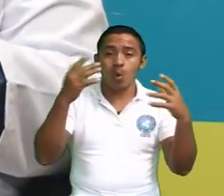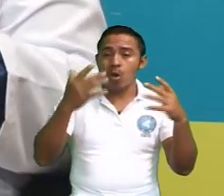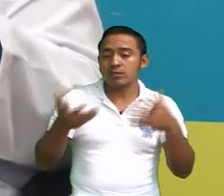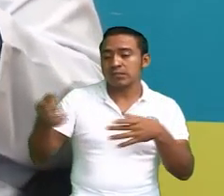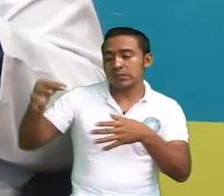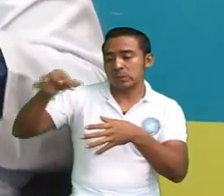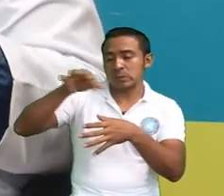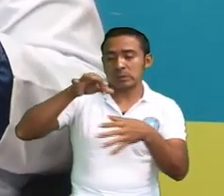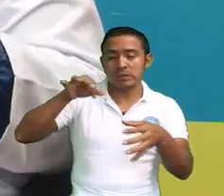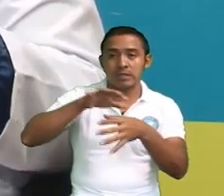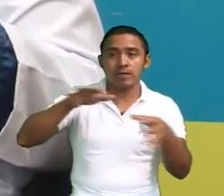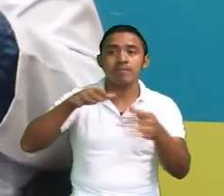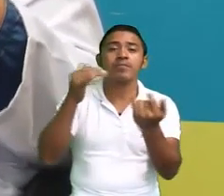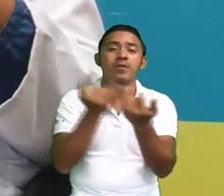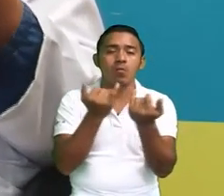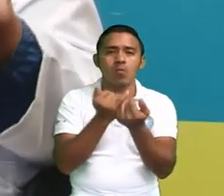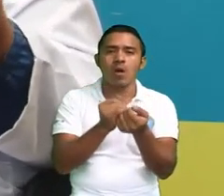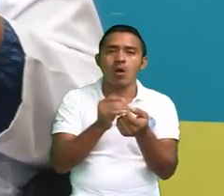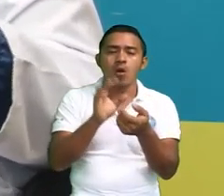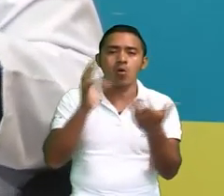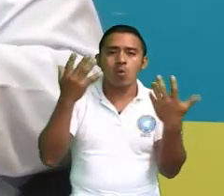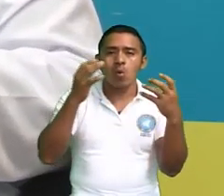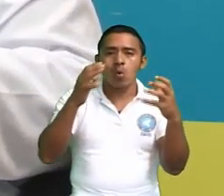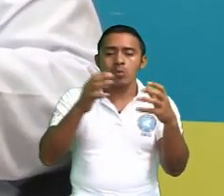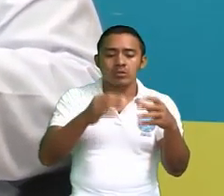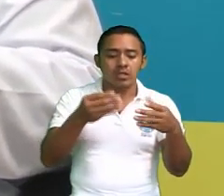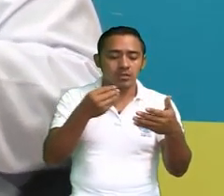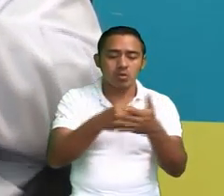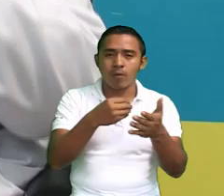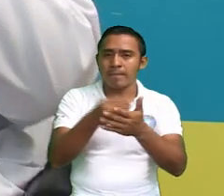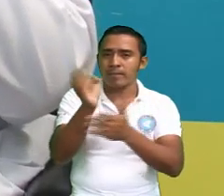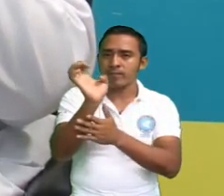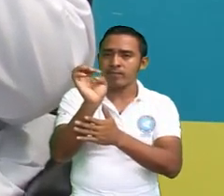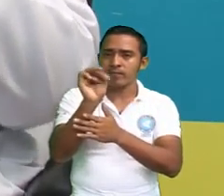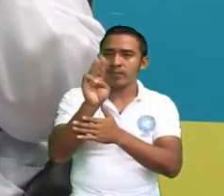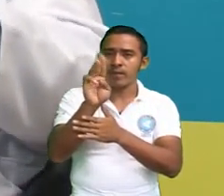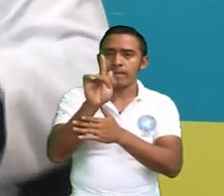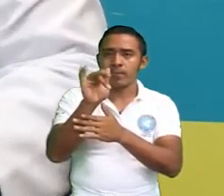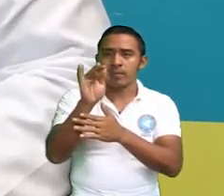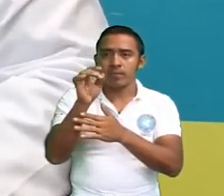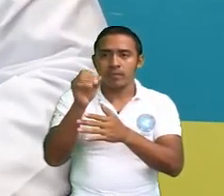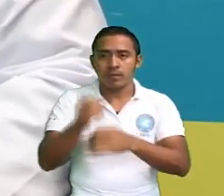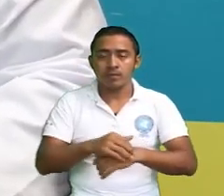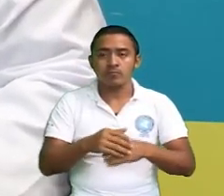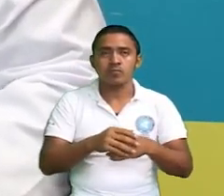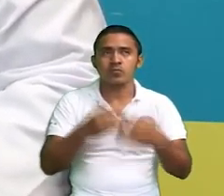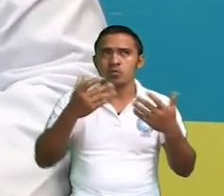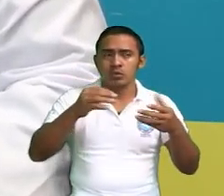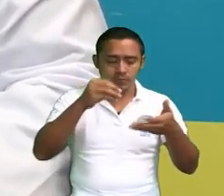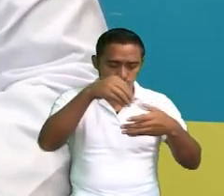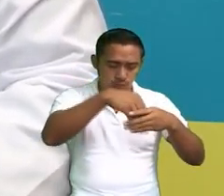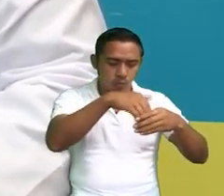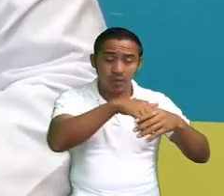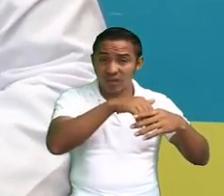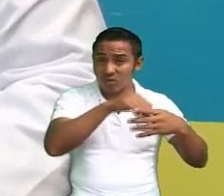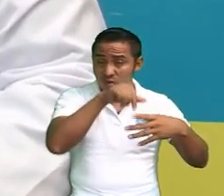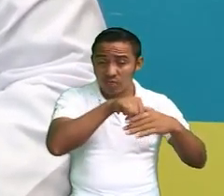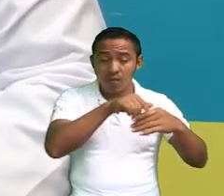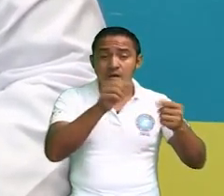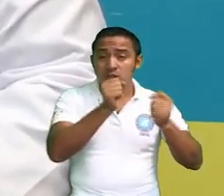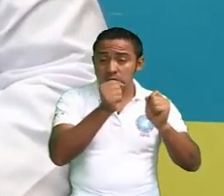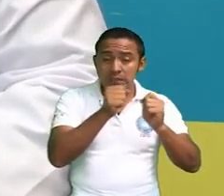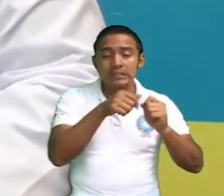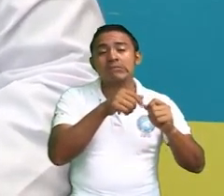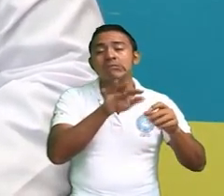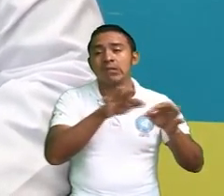en esto incluimos los embutidos, que es muy común comer en esta etapa del año. Entre las intoxicaciones alimentarias más